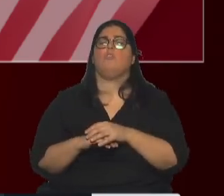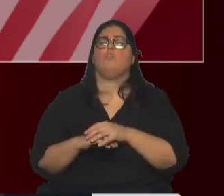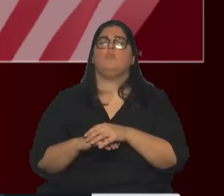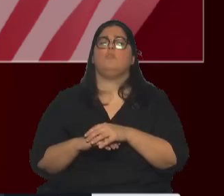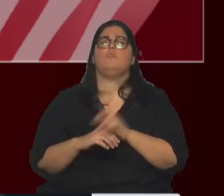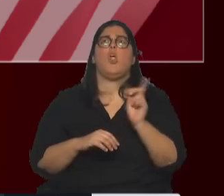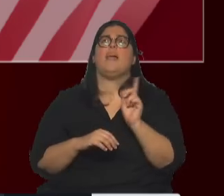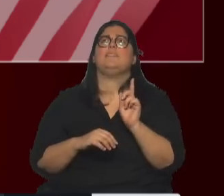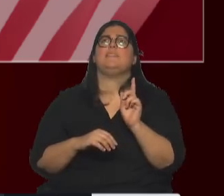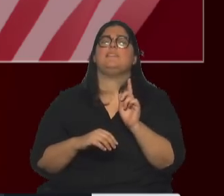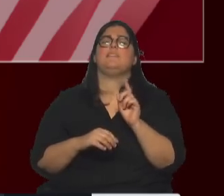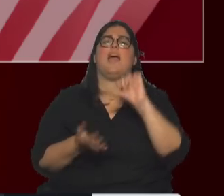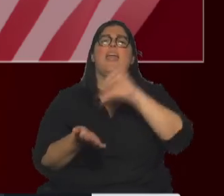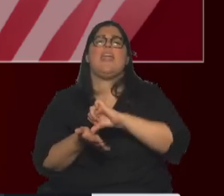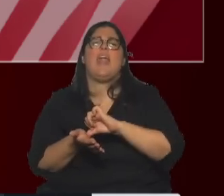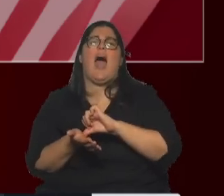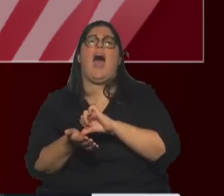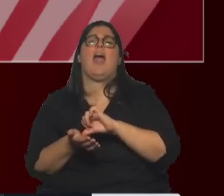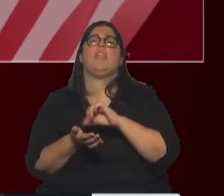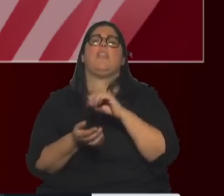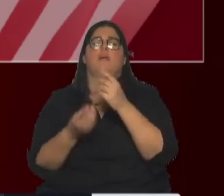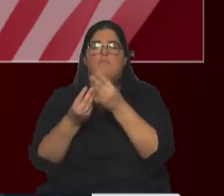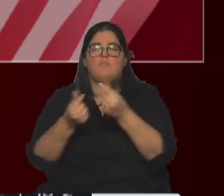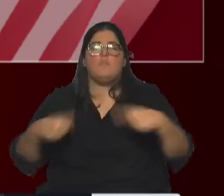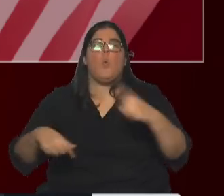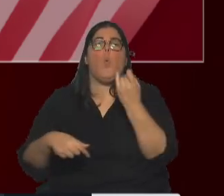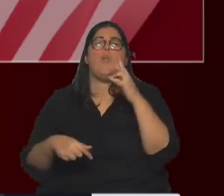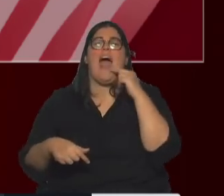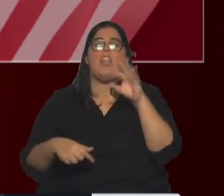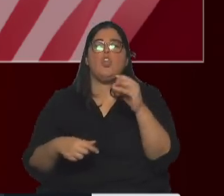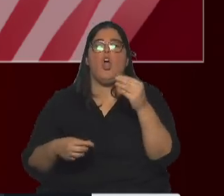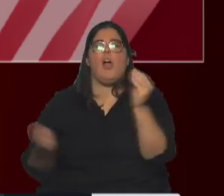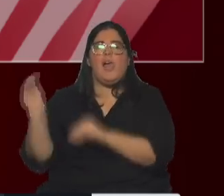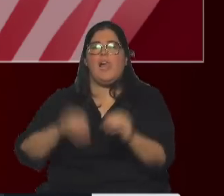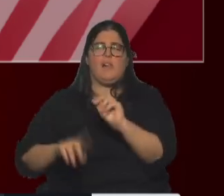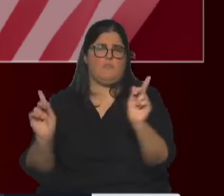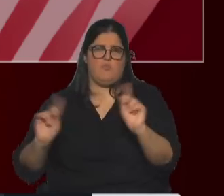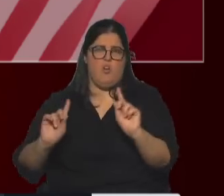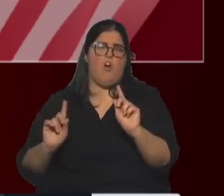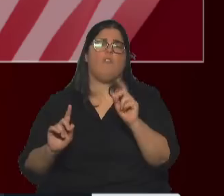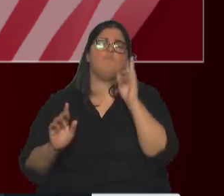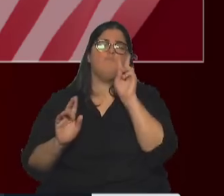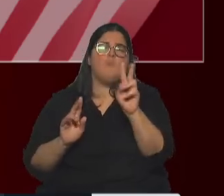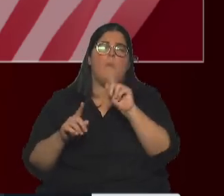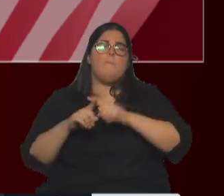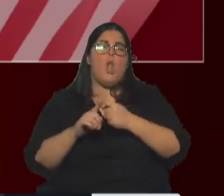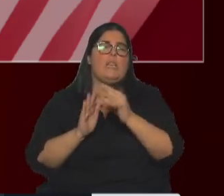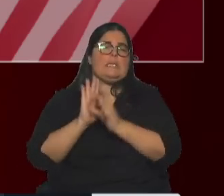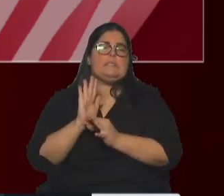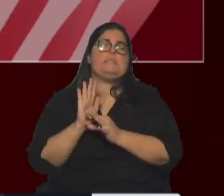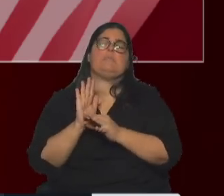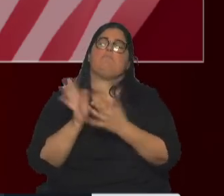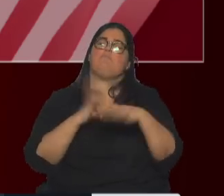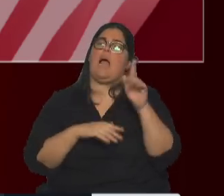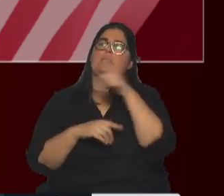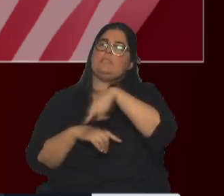claro, no con que Irán siga enriqueciendo no uranio, sino con otras cuestiones políticas que en realidad demuestran que en realidad lo que importa para